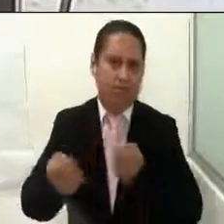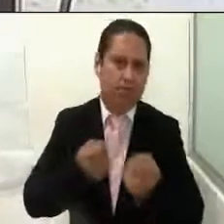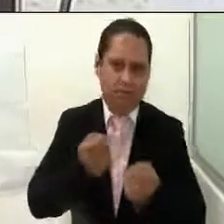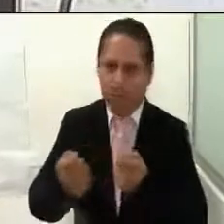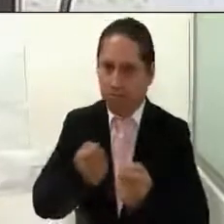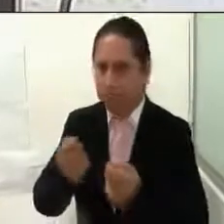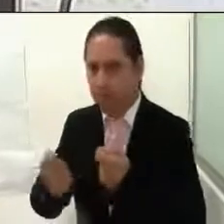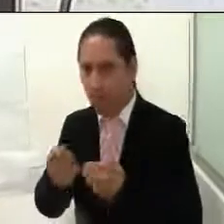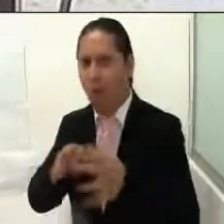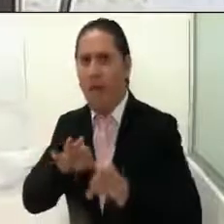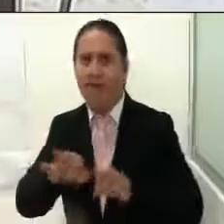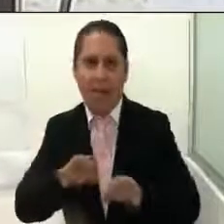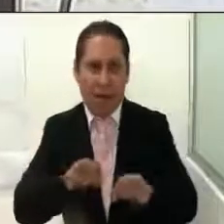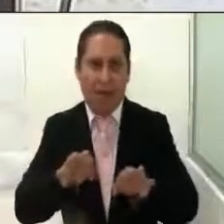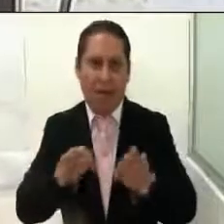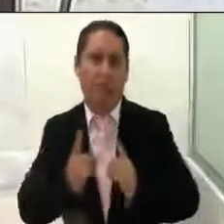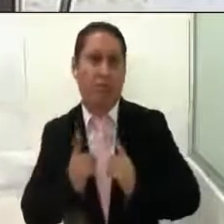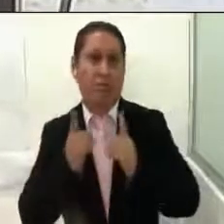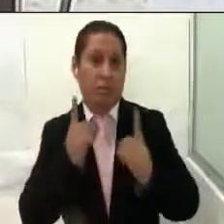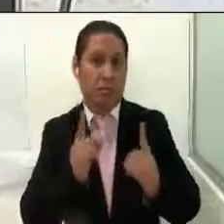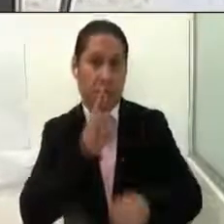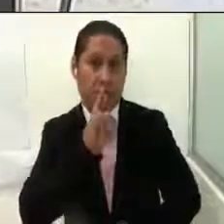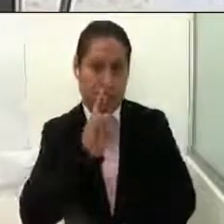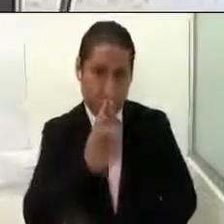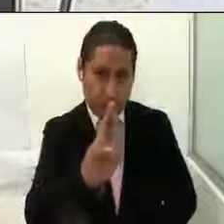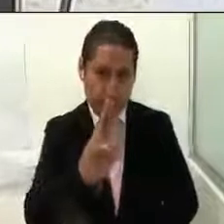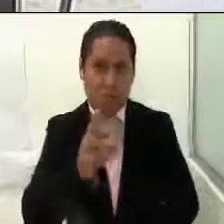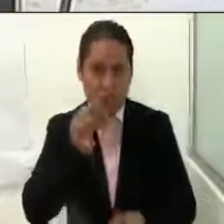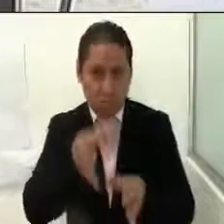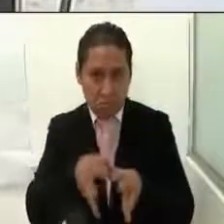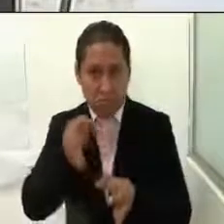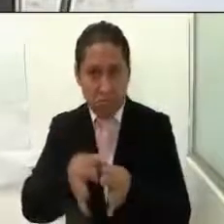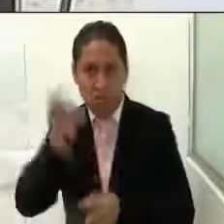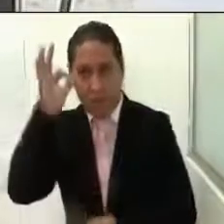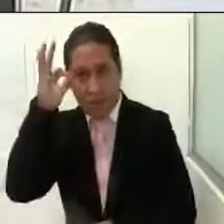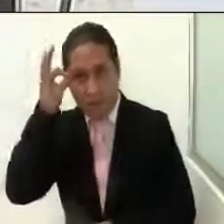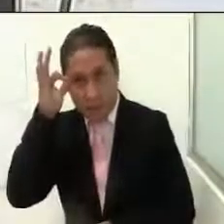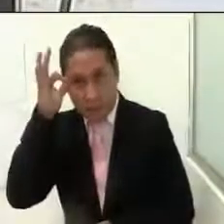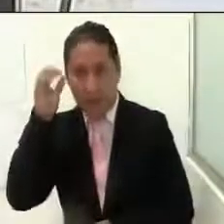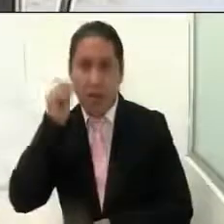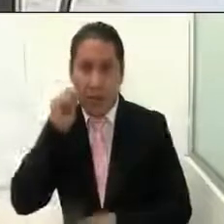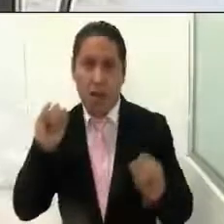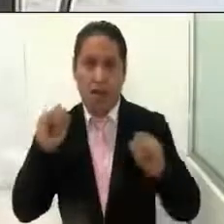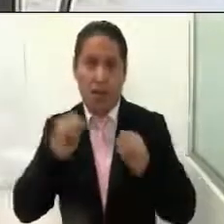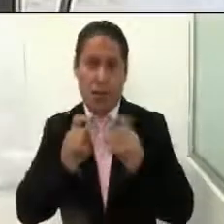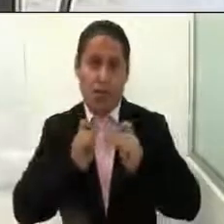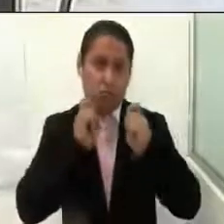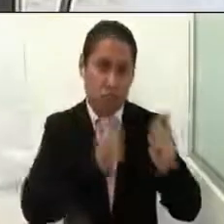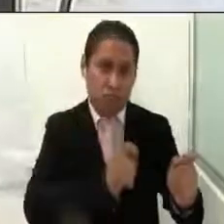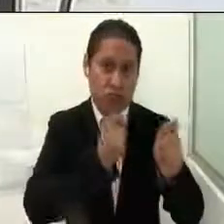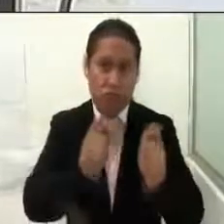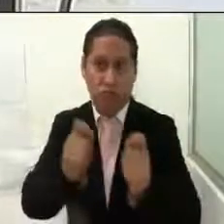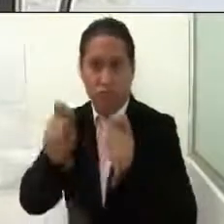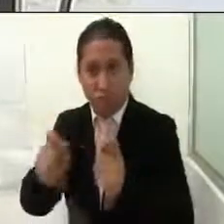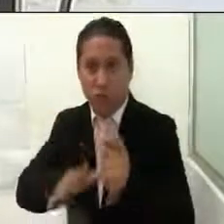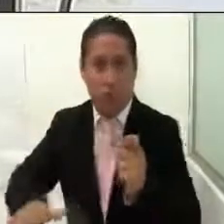trabajos que dieron como resultado eficiencia en el servicio que presta el instituto de la consejería jurídica y de asistencia